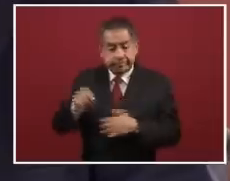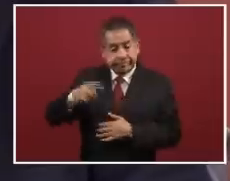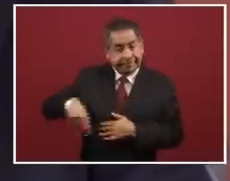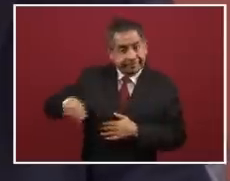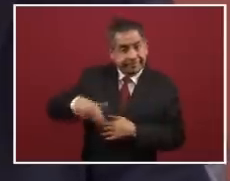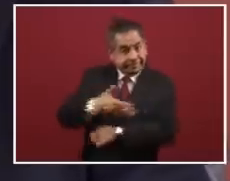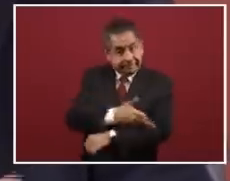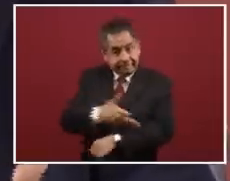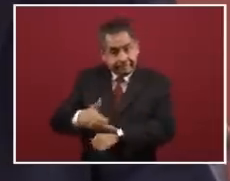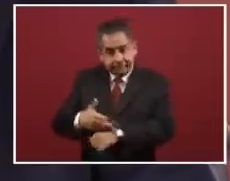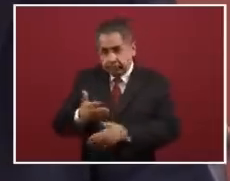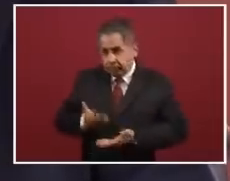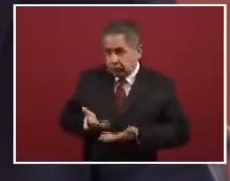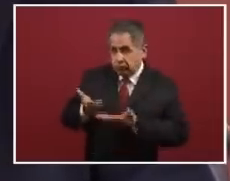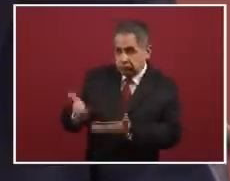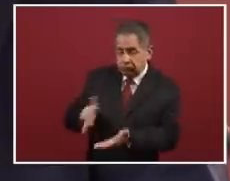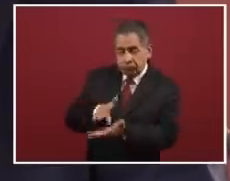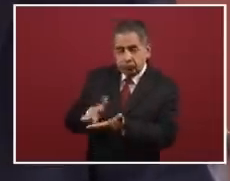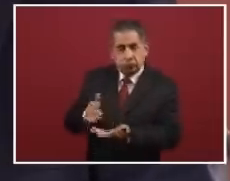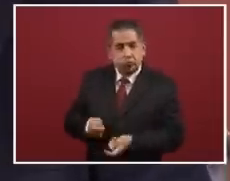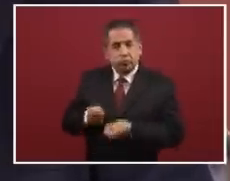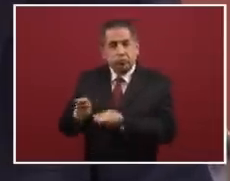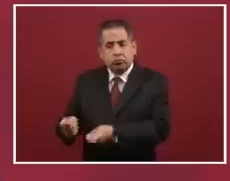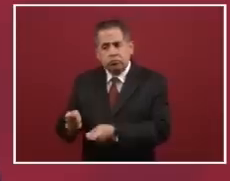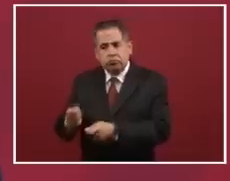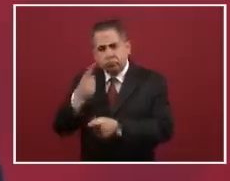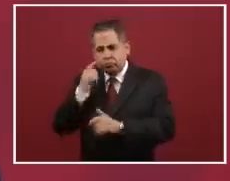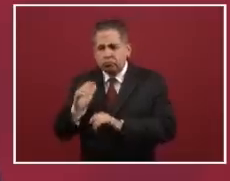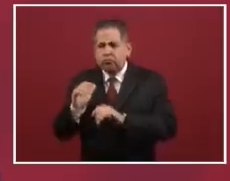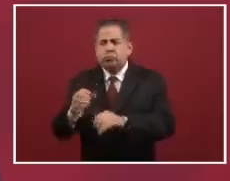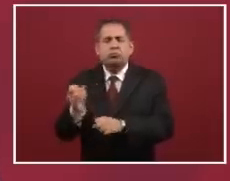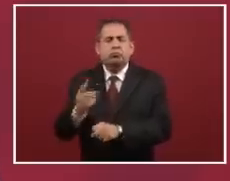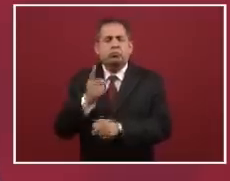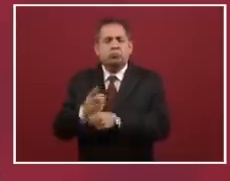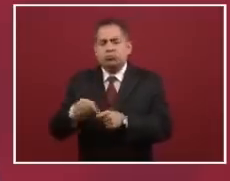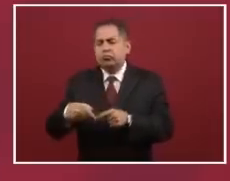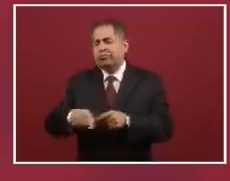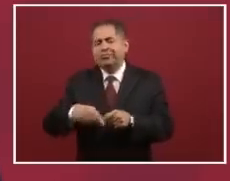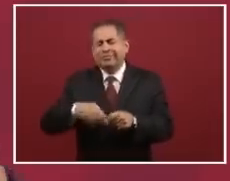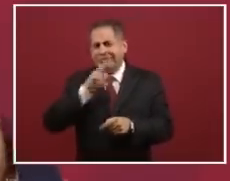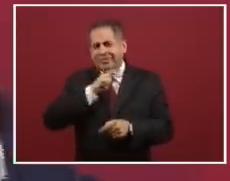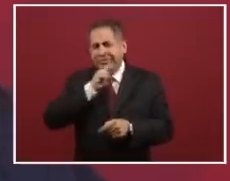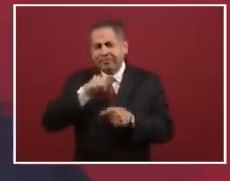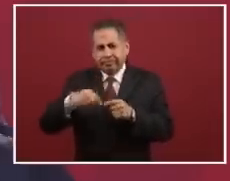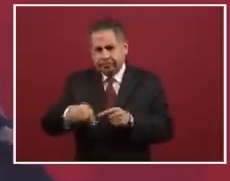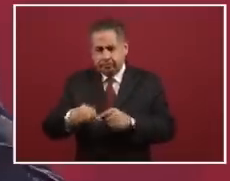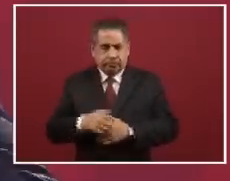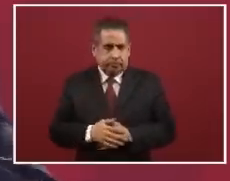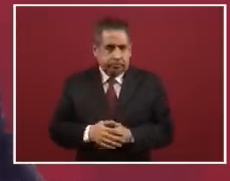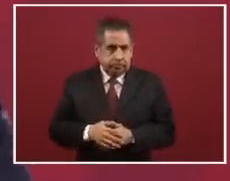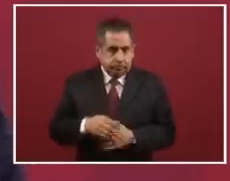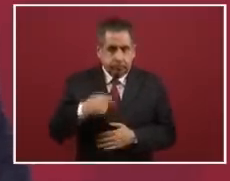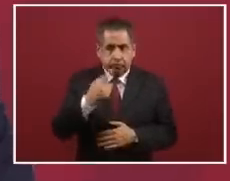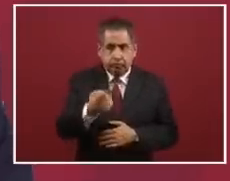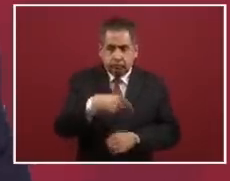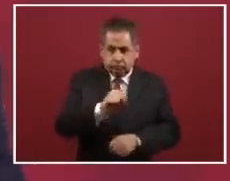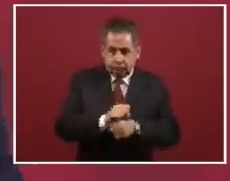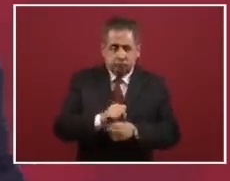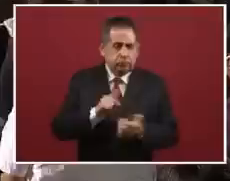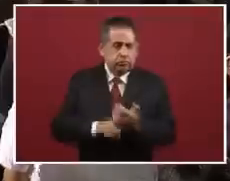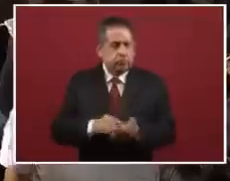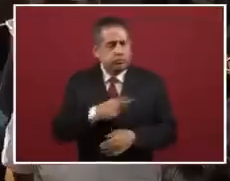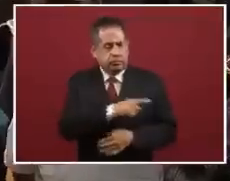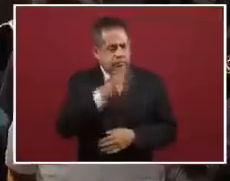ofrecer o contribuir para que haya opciones de corto plazo. Para eso es el plan. La semana que entra ya dará detalles el señor